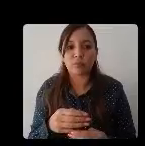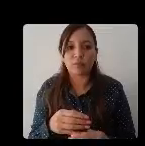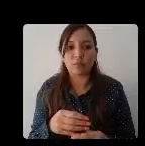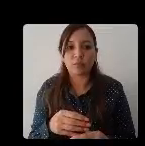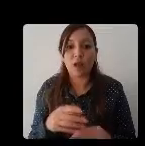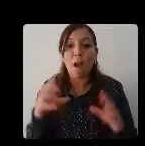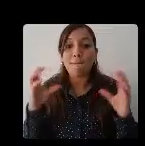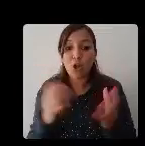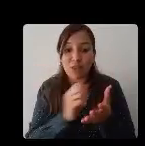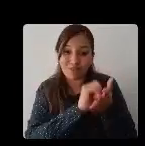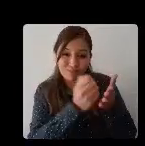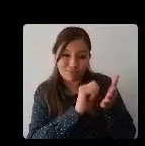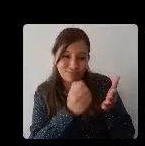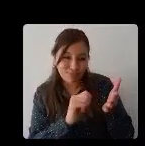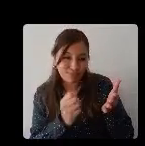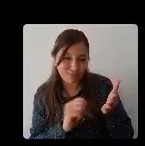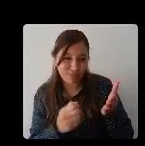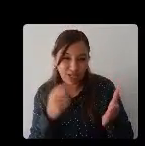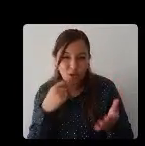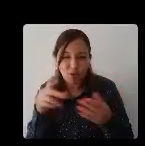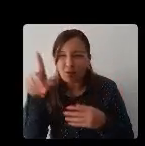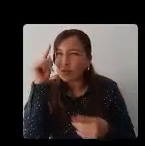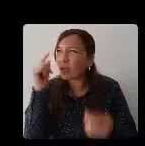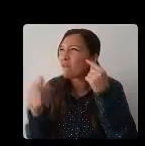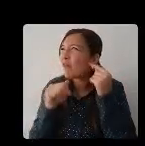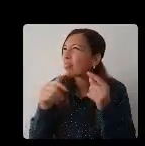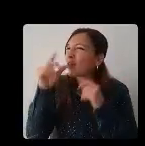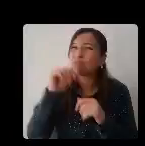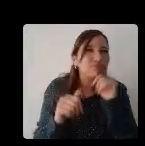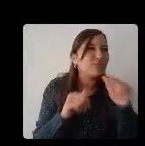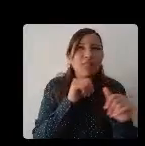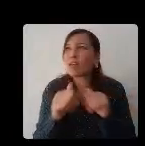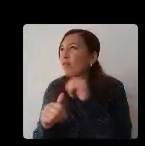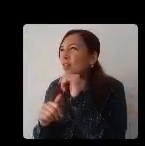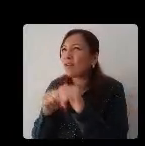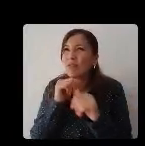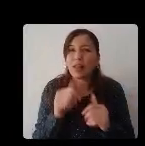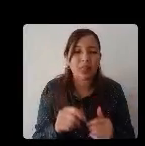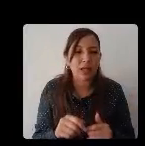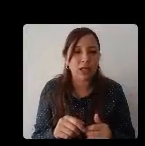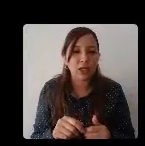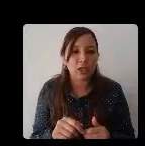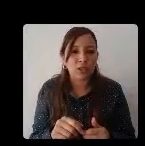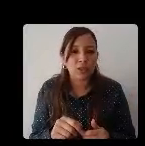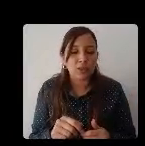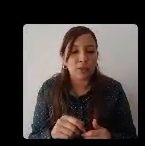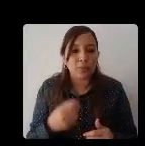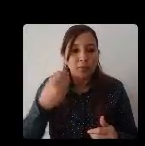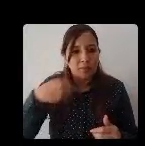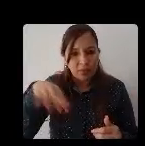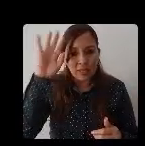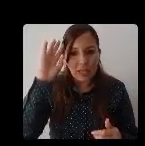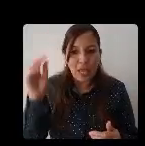turismo comunitario, claro, ¿no? Entonces, hemos visto algunas experiencias y nos ha gustado y quisimos replicar esas experiencias